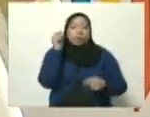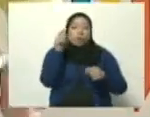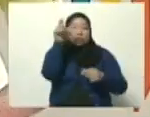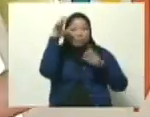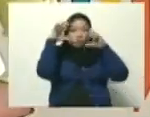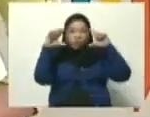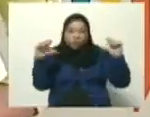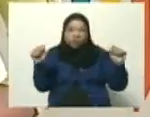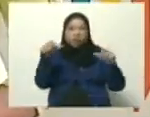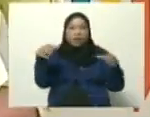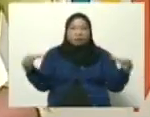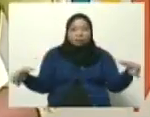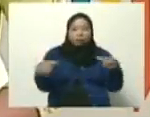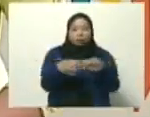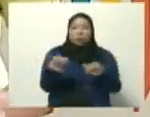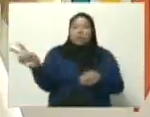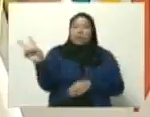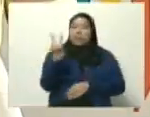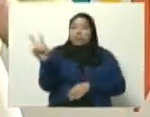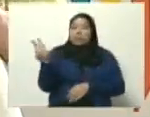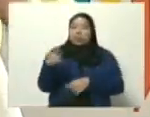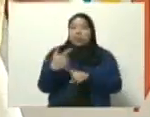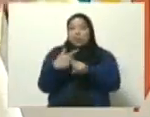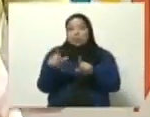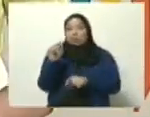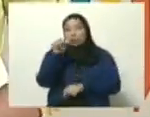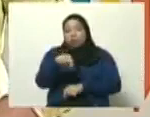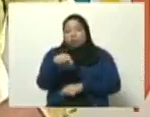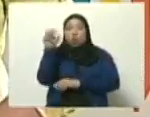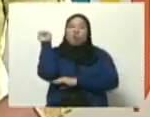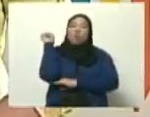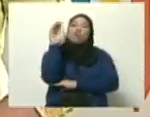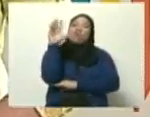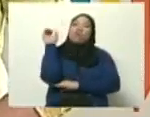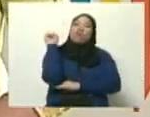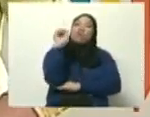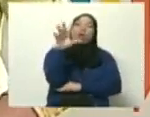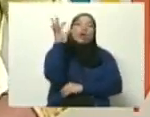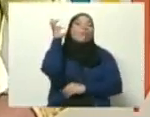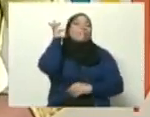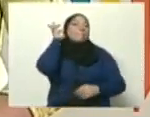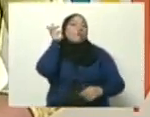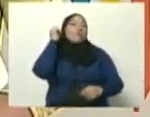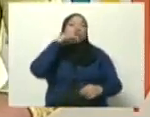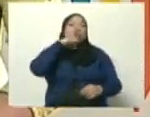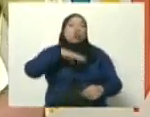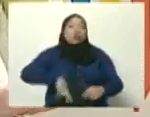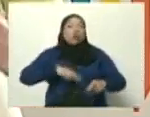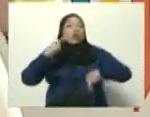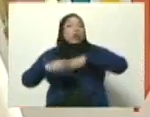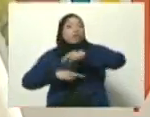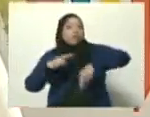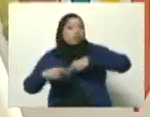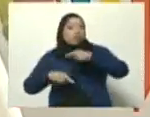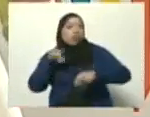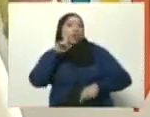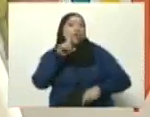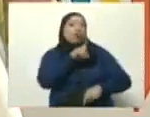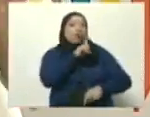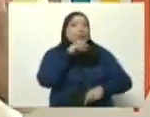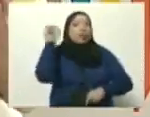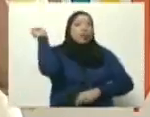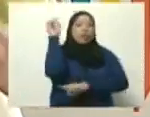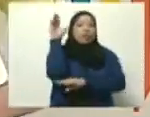allá de todo lo que se ha conversado desde este foro llamado Mujeres, Historia y Revolución, lo que importa